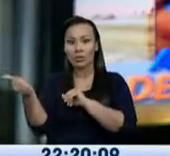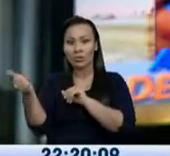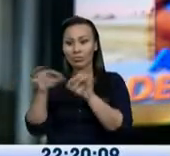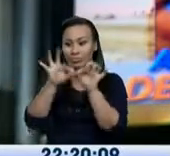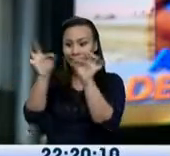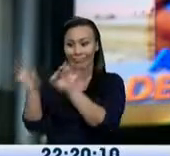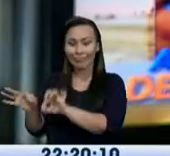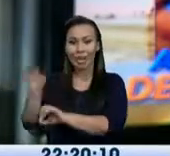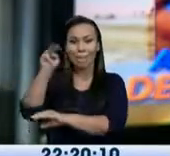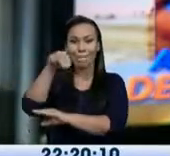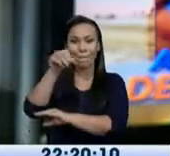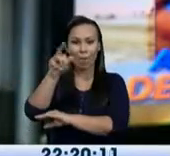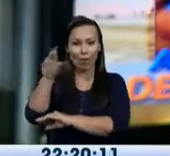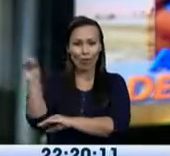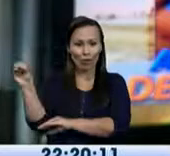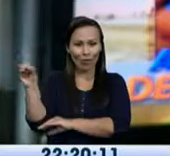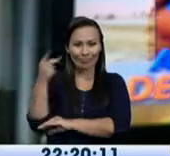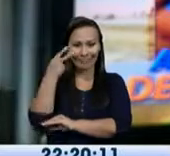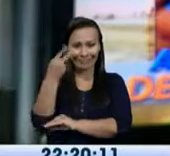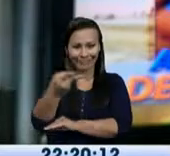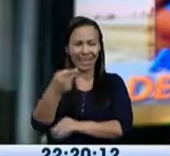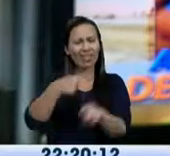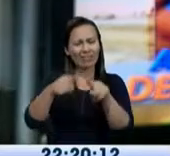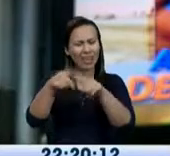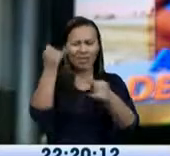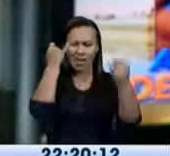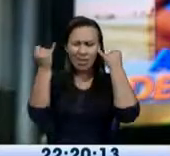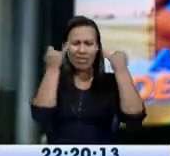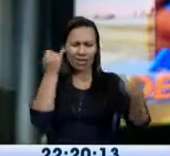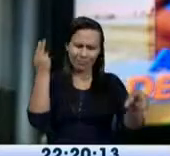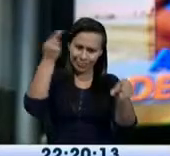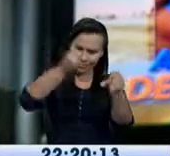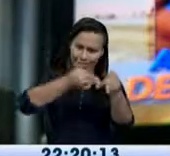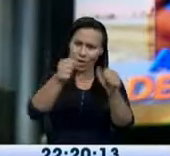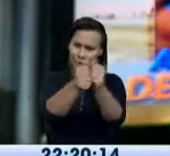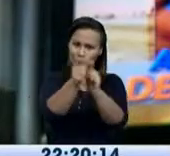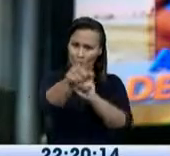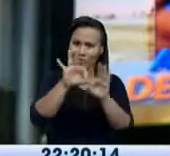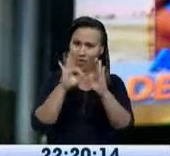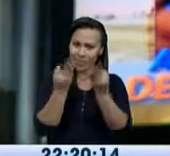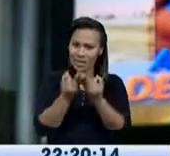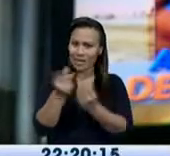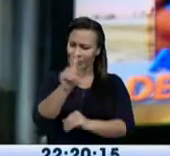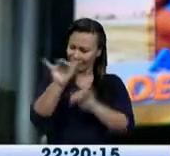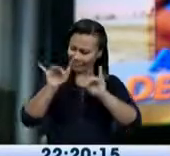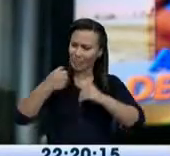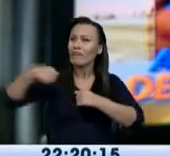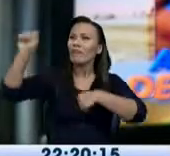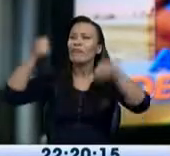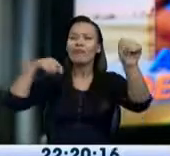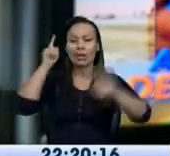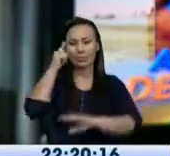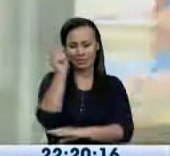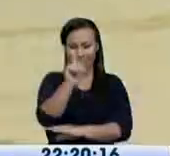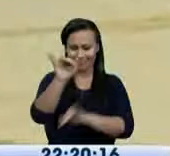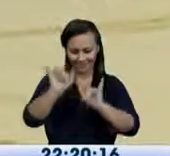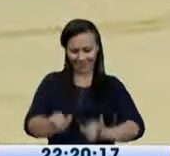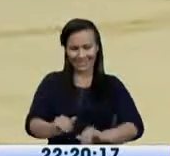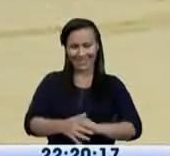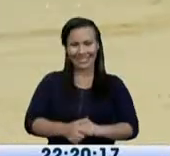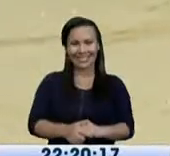la siguiente nota conozca también otras opciones a las que puede acceder junto a su familia sin salir de la ciudad.